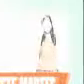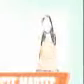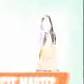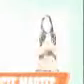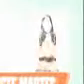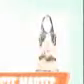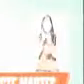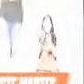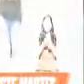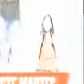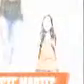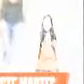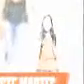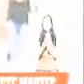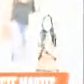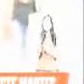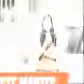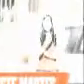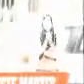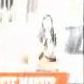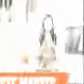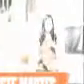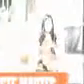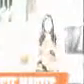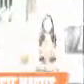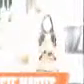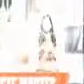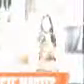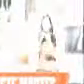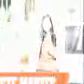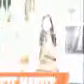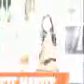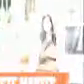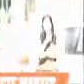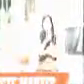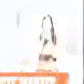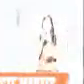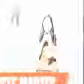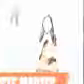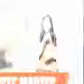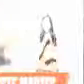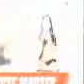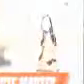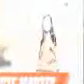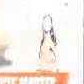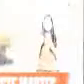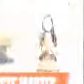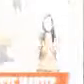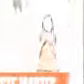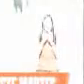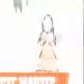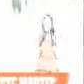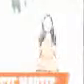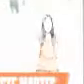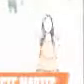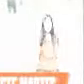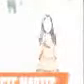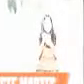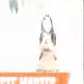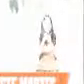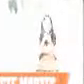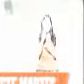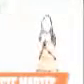desde el punto de vista de la movilidad se conoció también que esta tarde se van a entregar ya los pases de circulación para los vehículos tanto de emergencia como de la